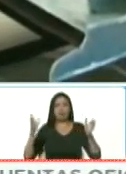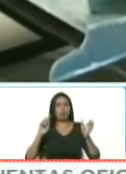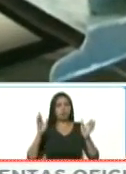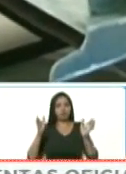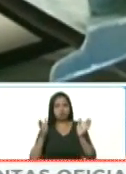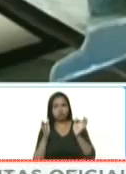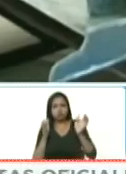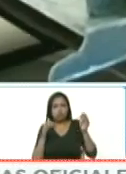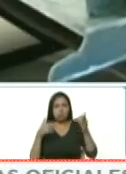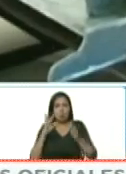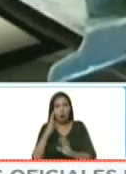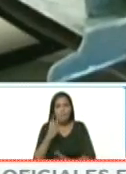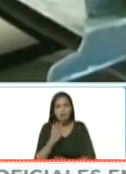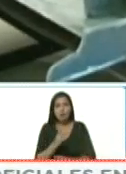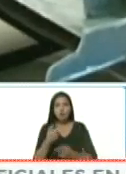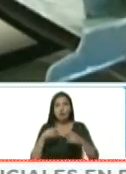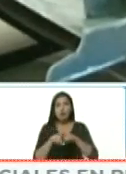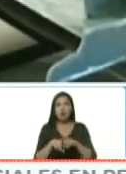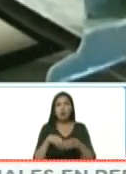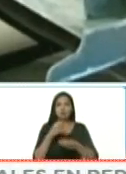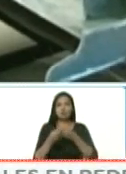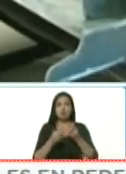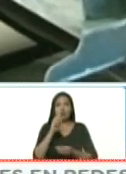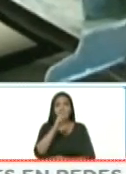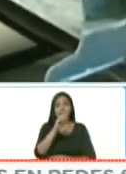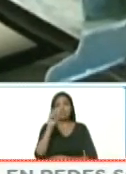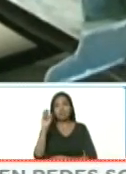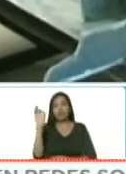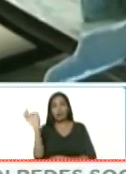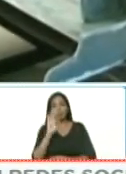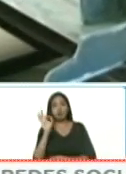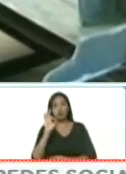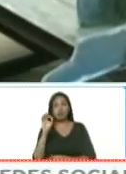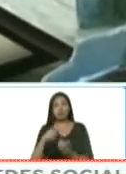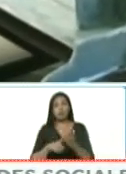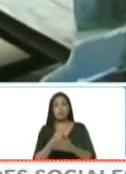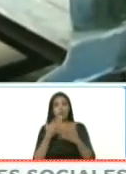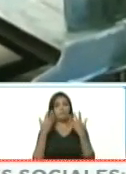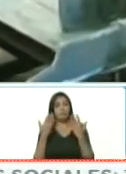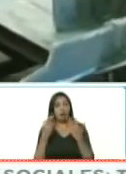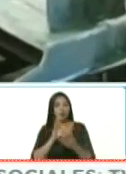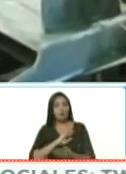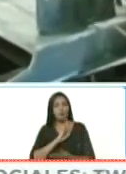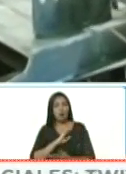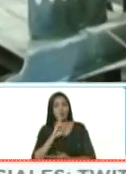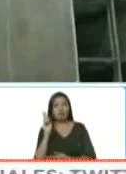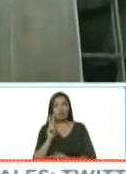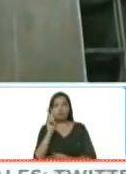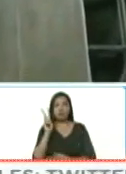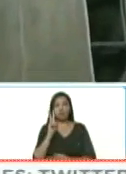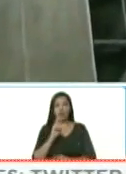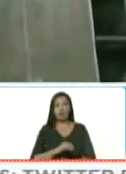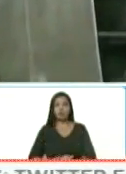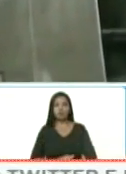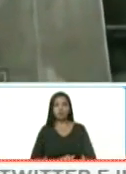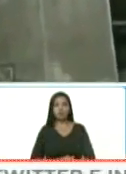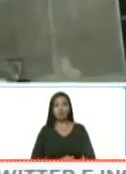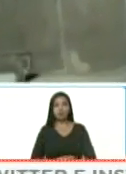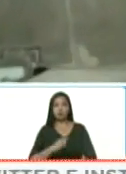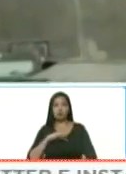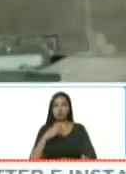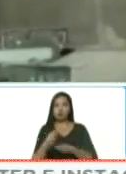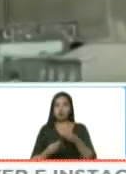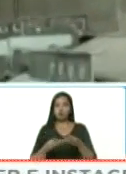mediano. Hecho 100% mano de obra venezolana. Si estamos